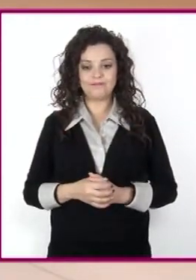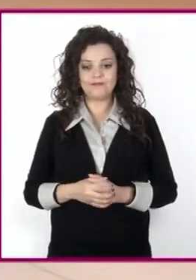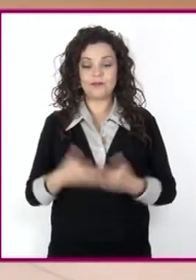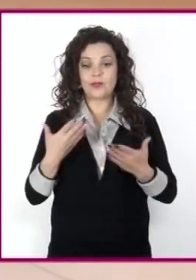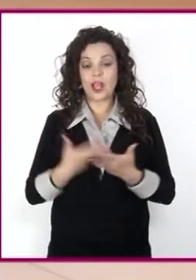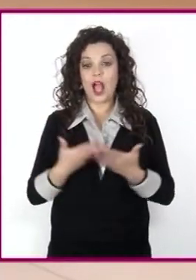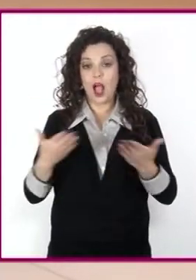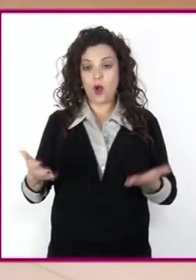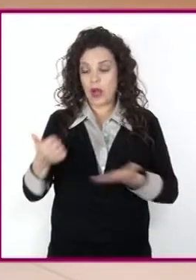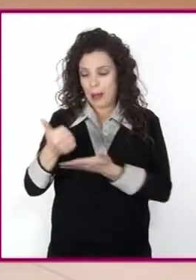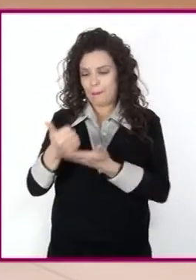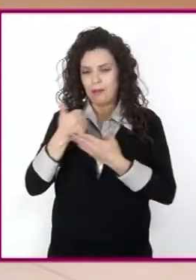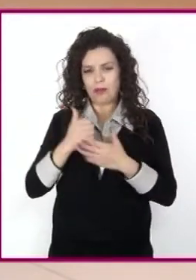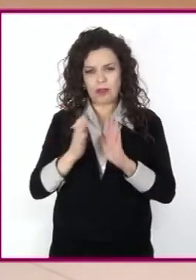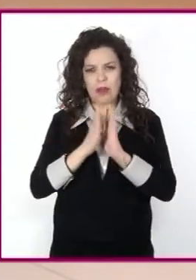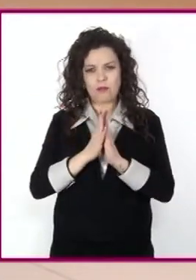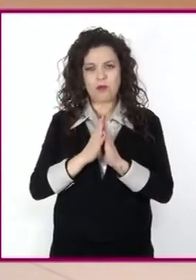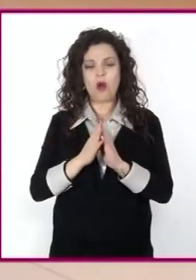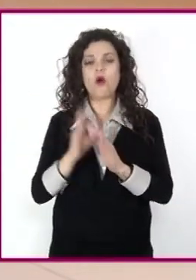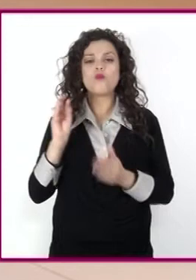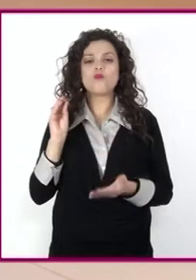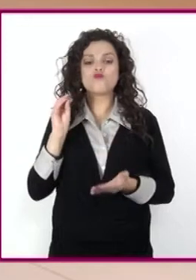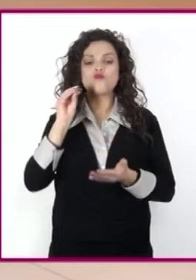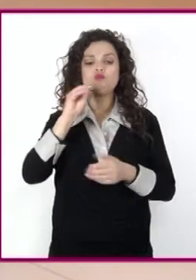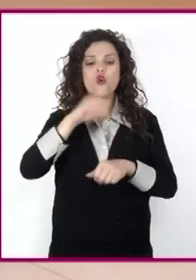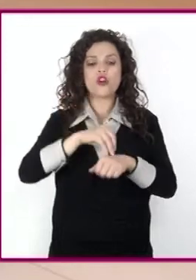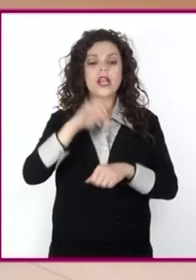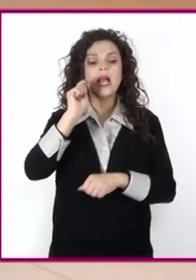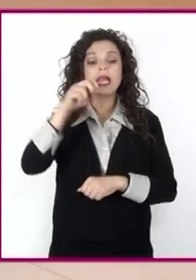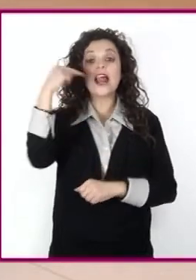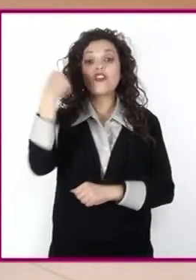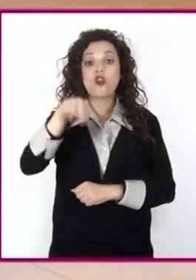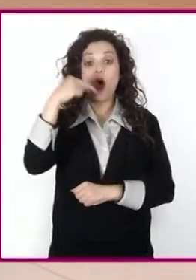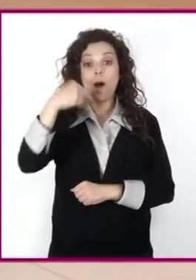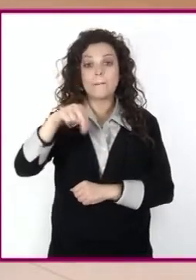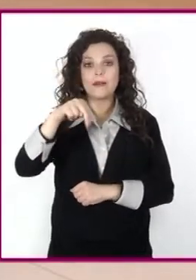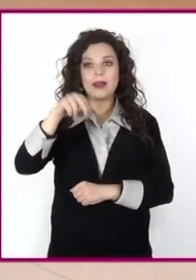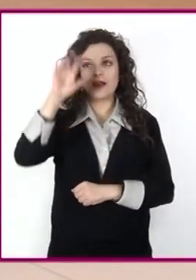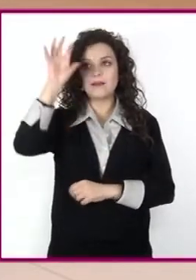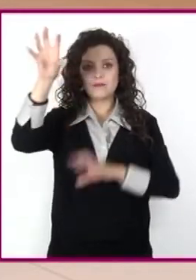Ahora me ayuda, por favor, a colocarle los nombres. Claro.